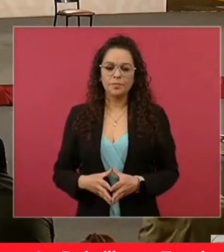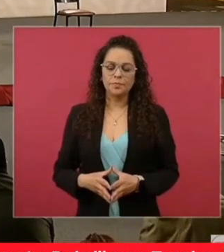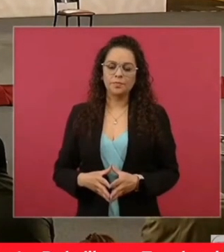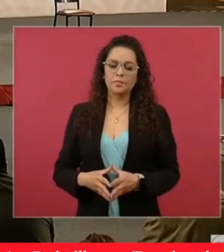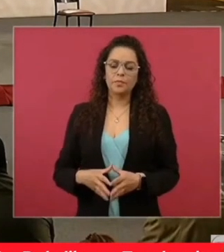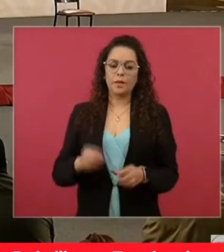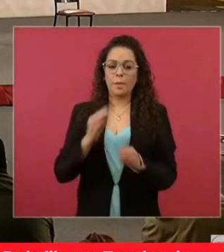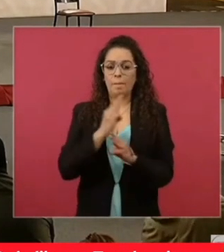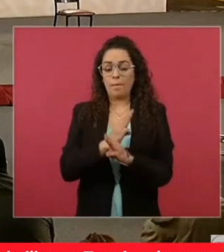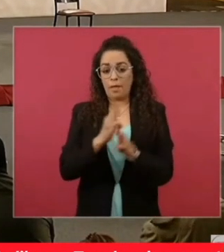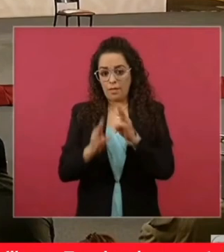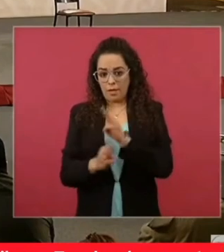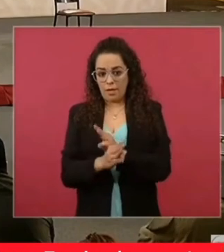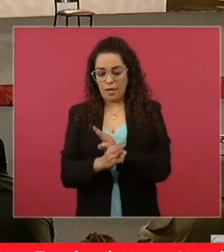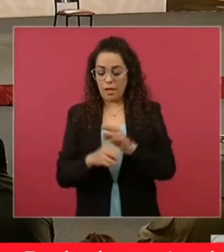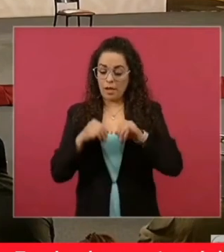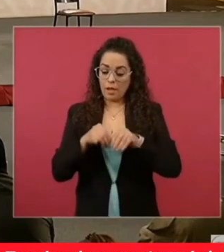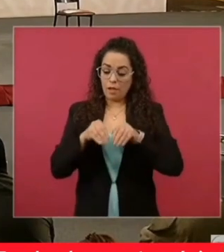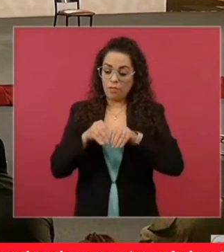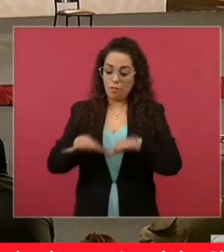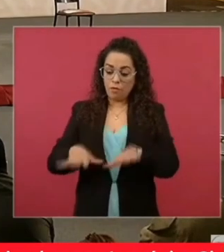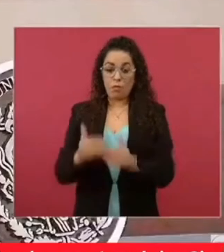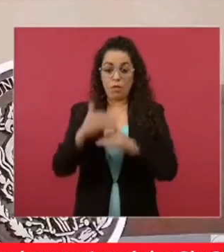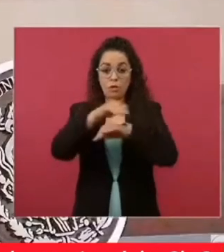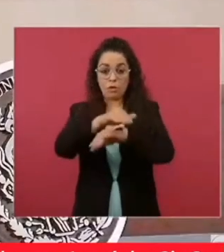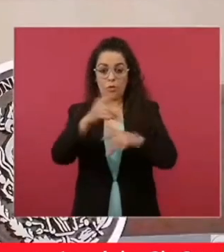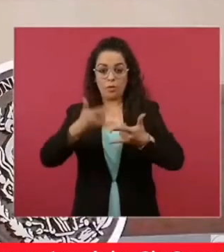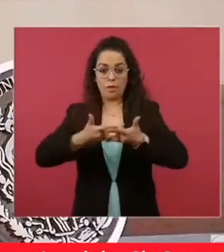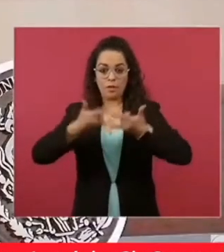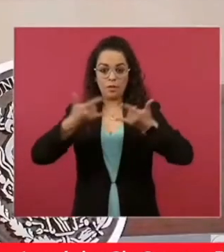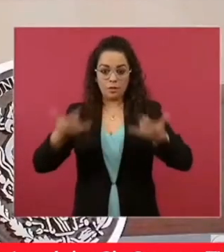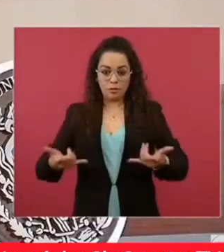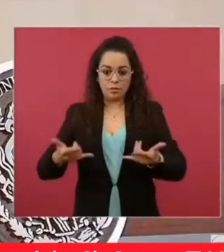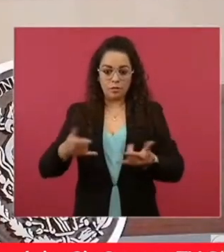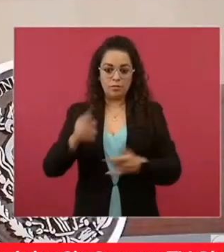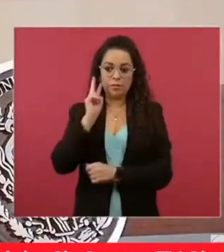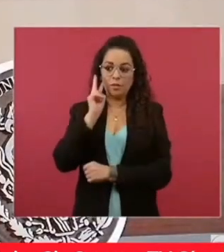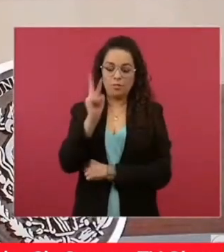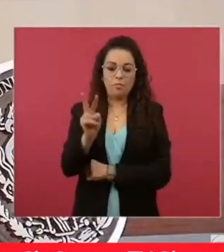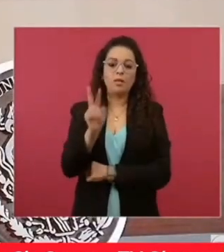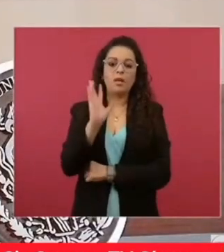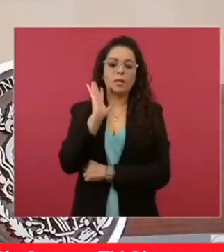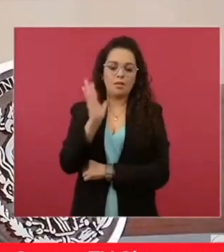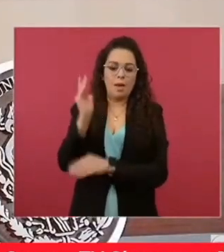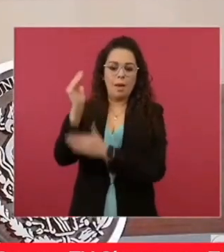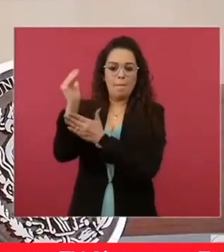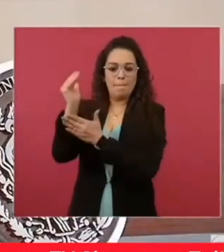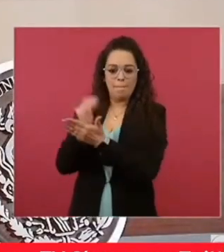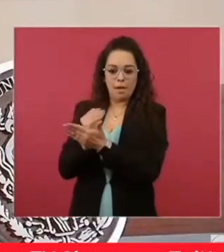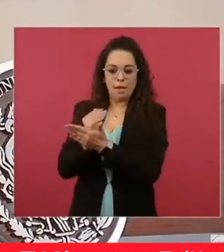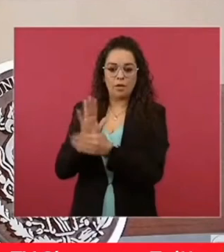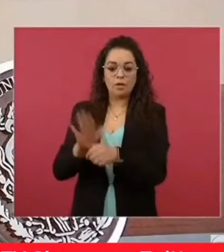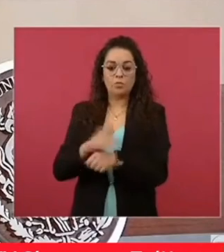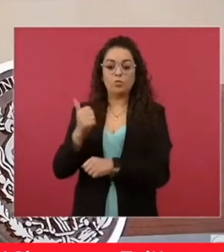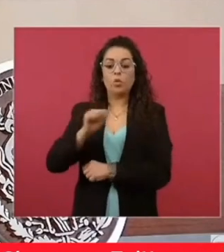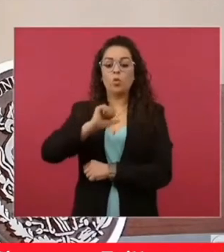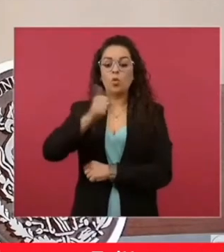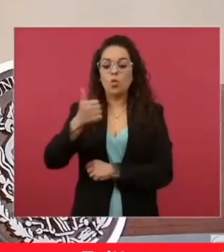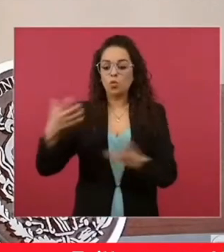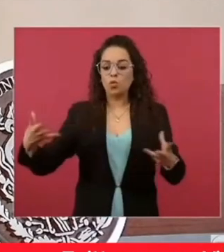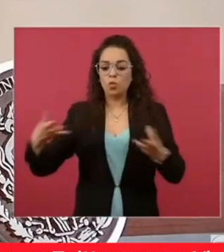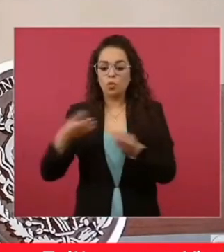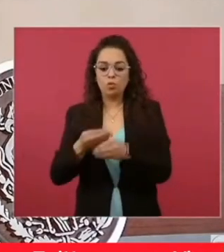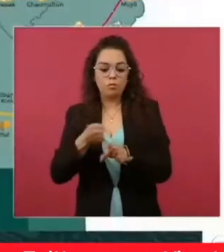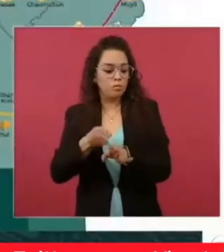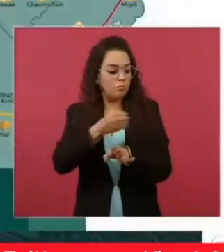e información arqueológica pues ya es menor porque se concentra en obras complementarias Y en